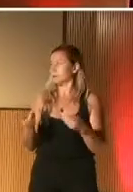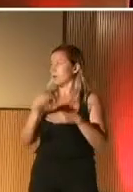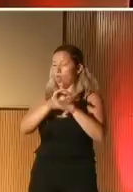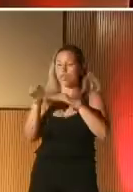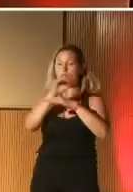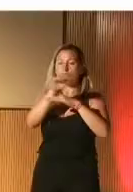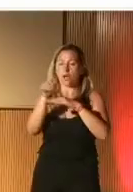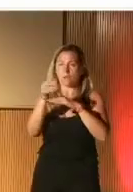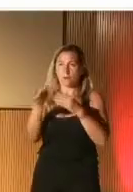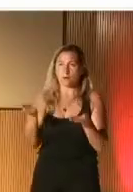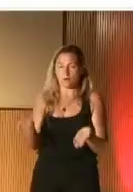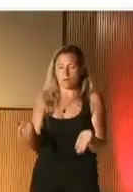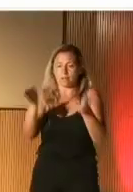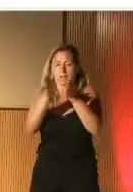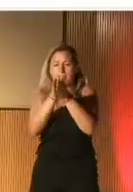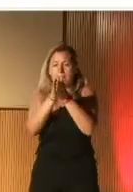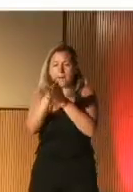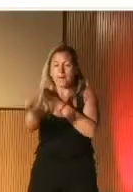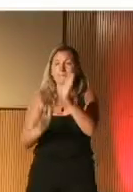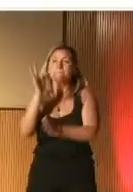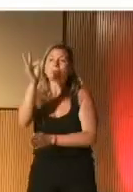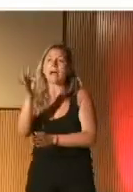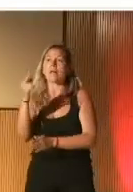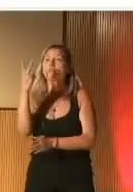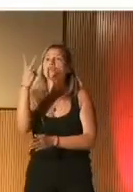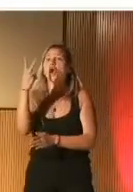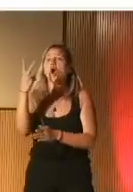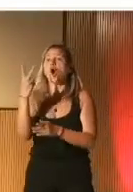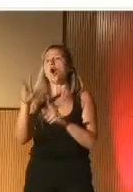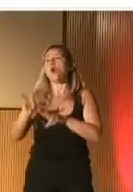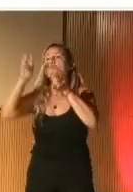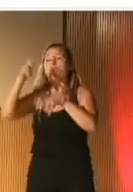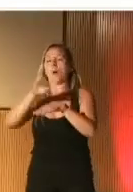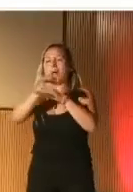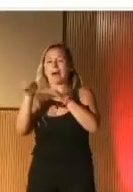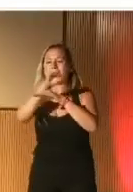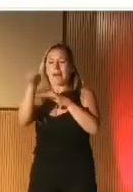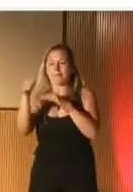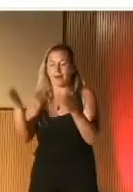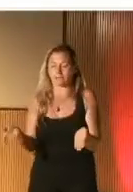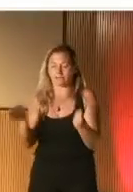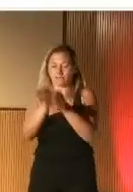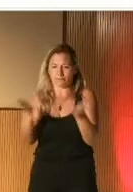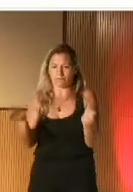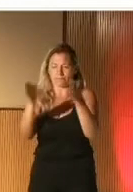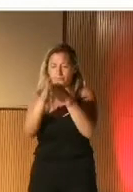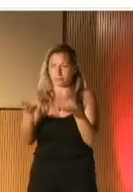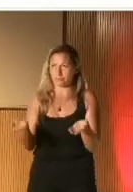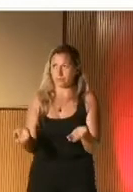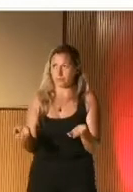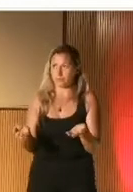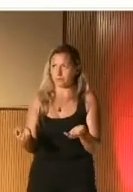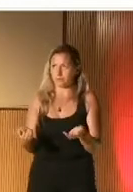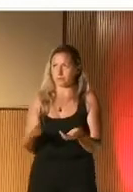principio, pi por T, más las dos nuevas capas. Son dos semicircunferencias de radio T y